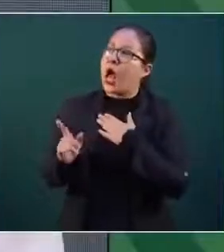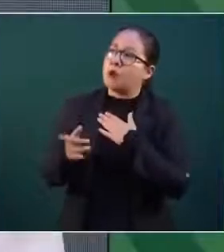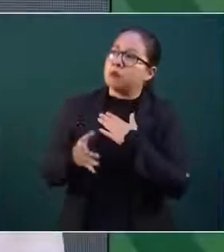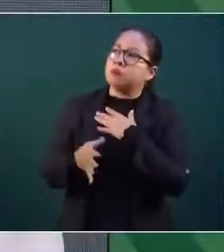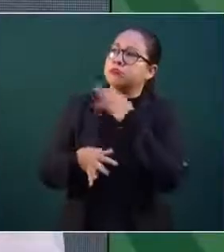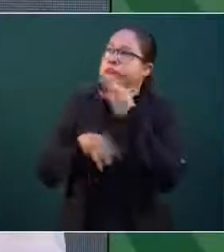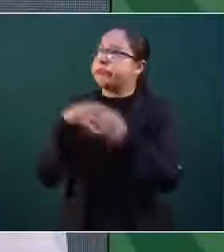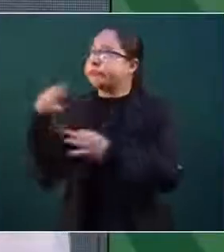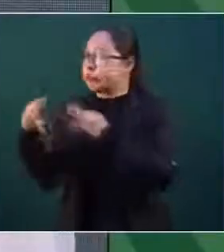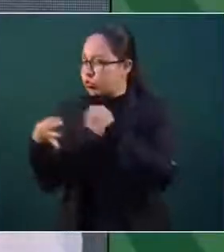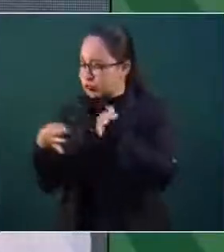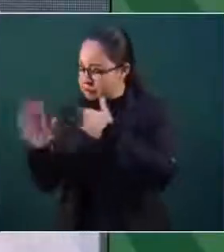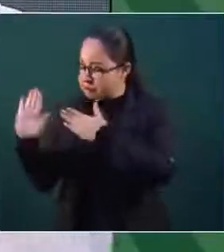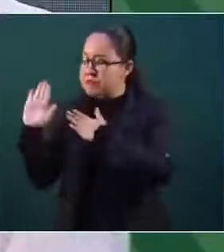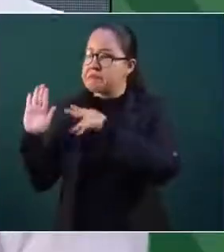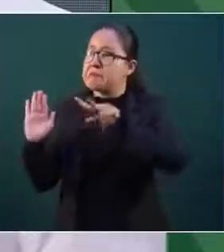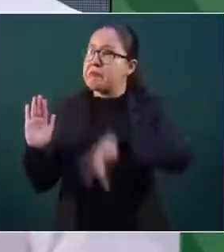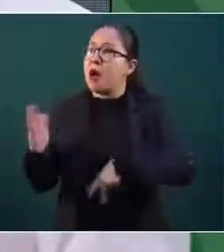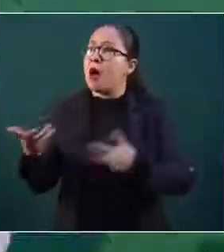estaban